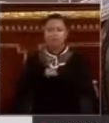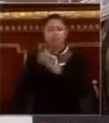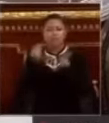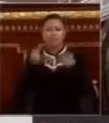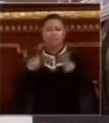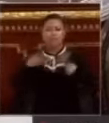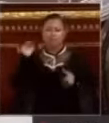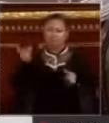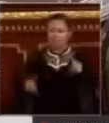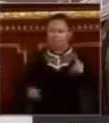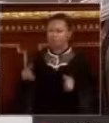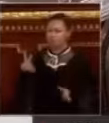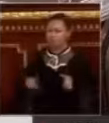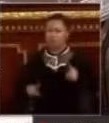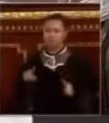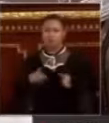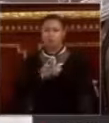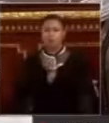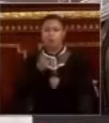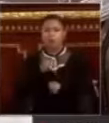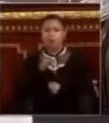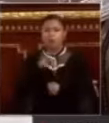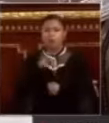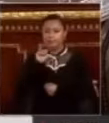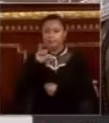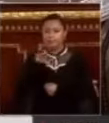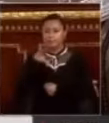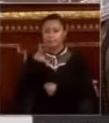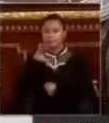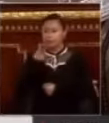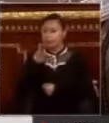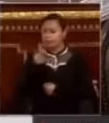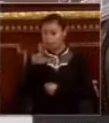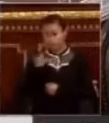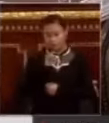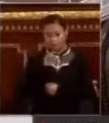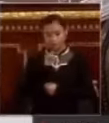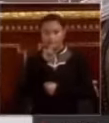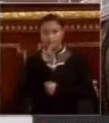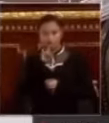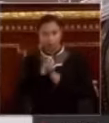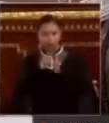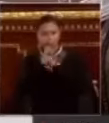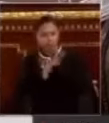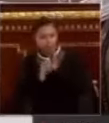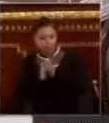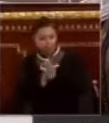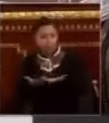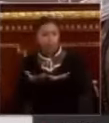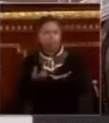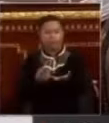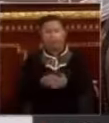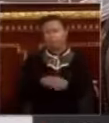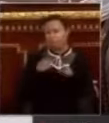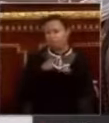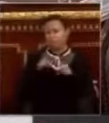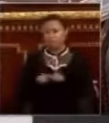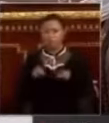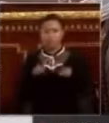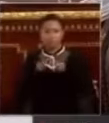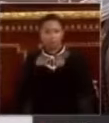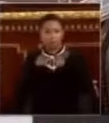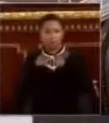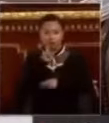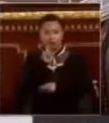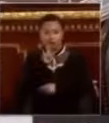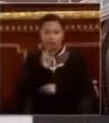social, ya que las acciones emprendidas por SACMEX han dado consigo escasez y constantes cortes del suministro de agua a los inmuebles de la colonia